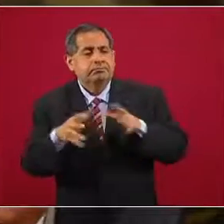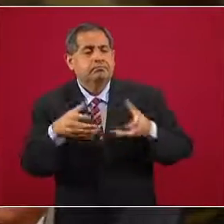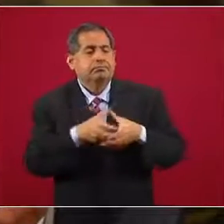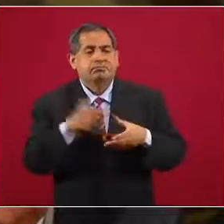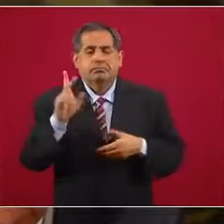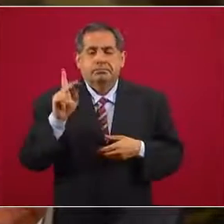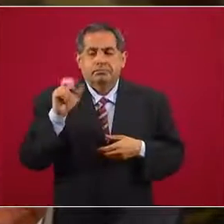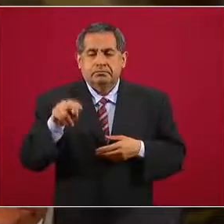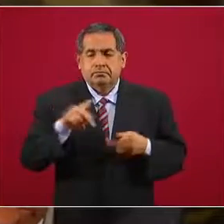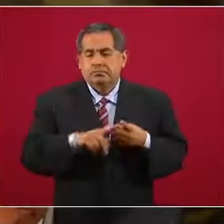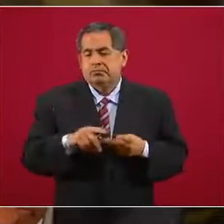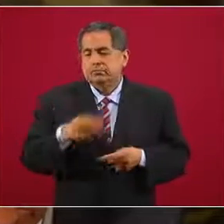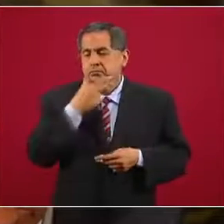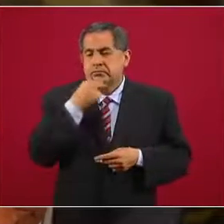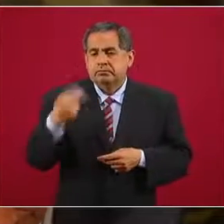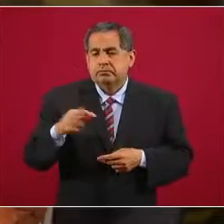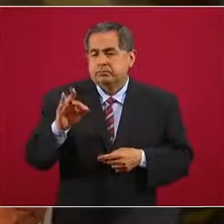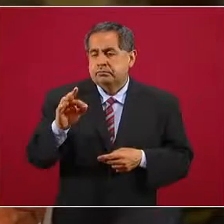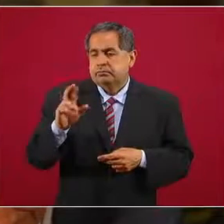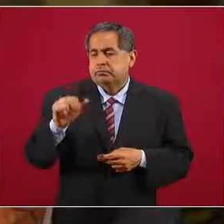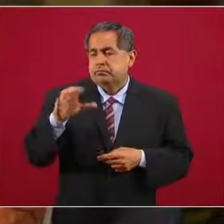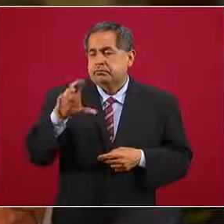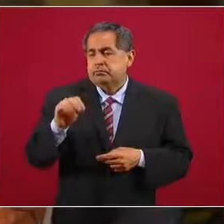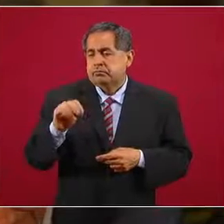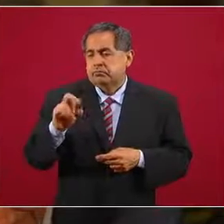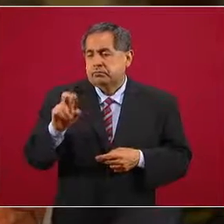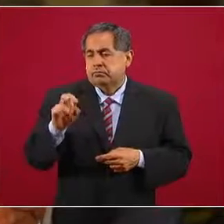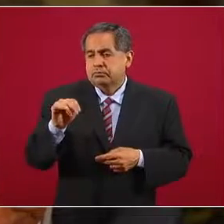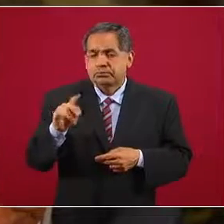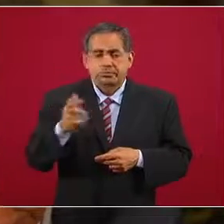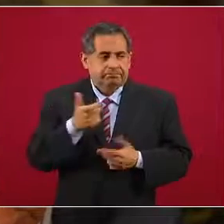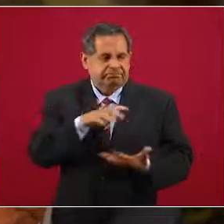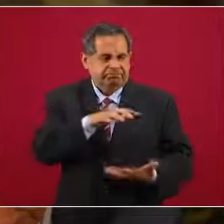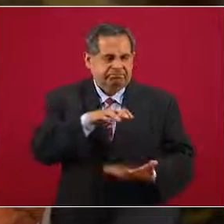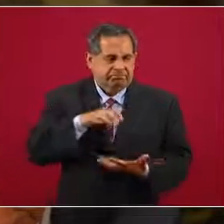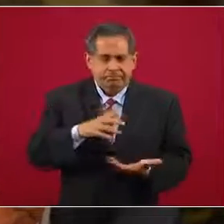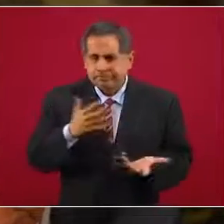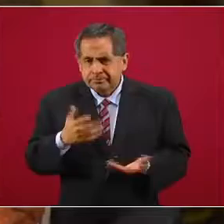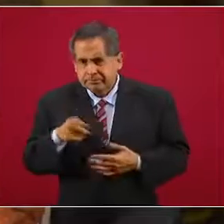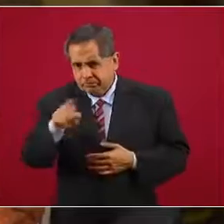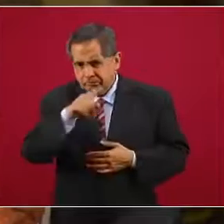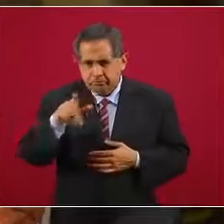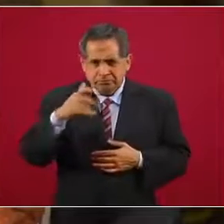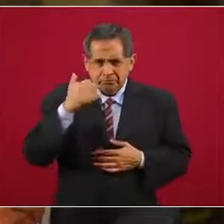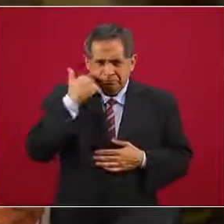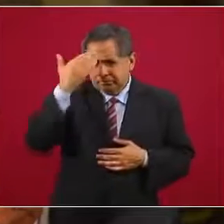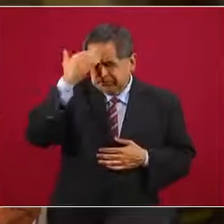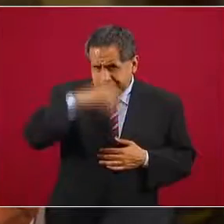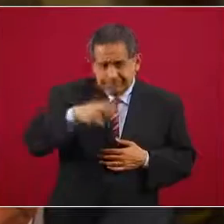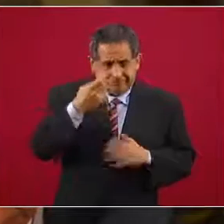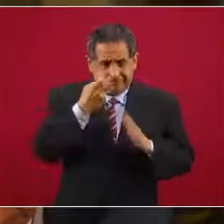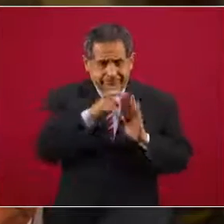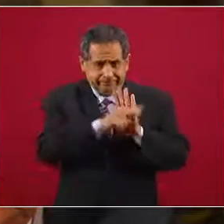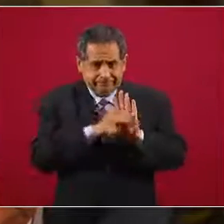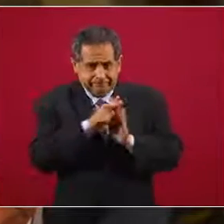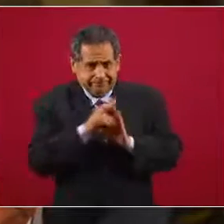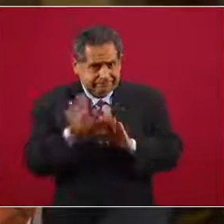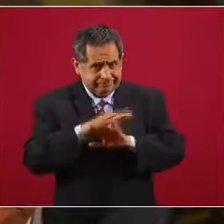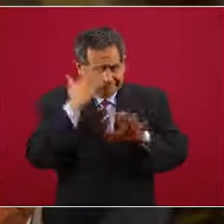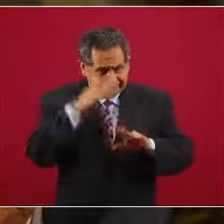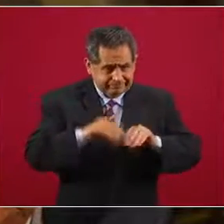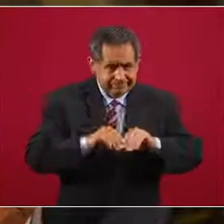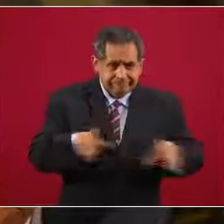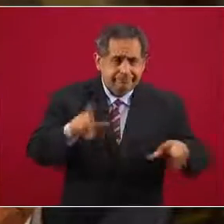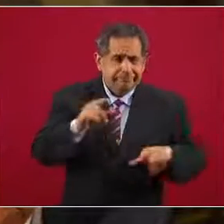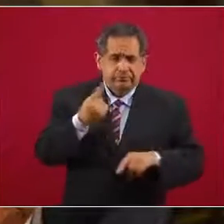entre ellos Francisco Domínguez, recibiendo dinero. Preguntarle, por un lado, si usted ya sabía de este video que se